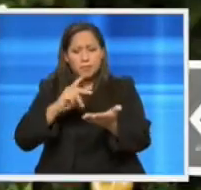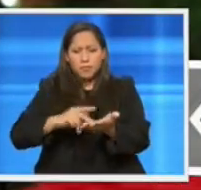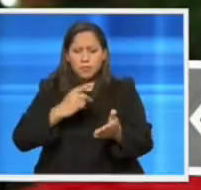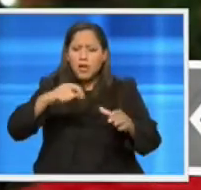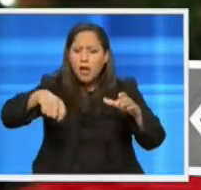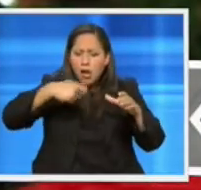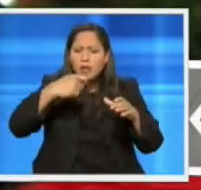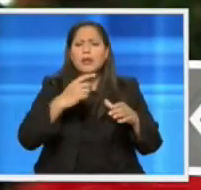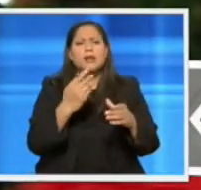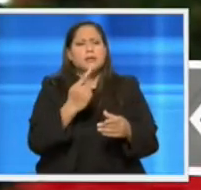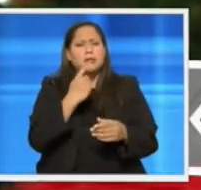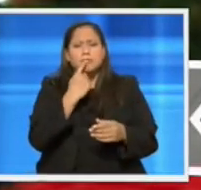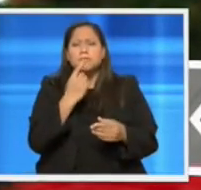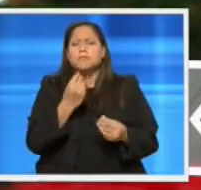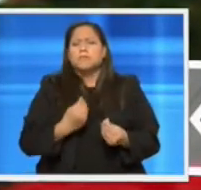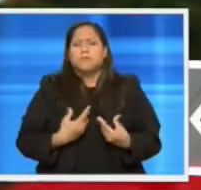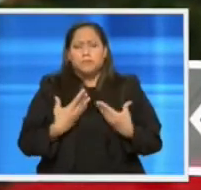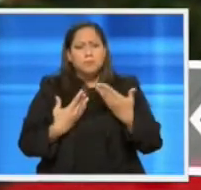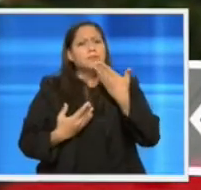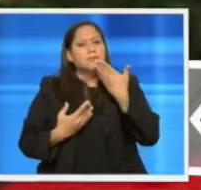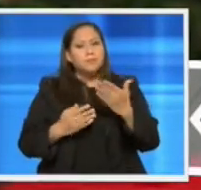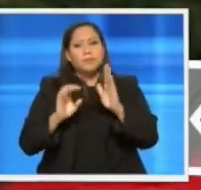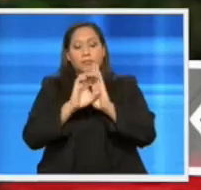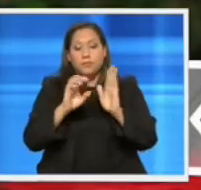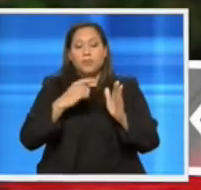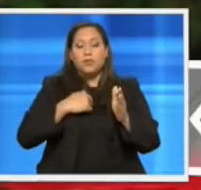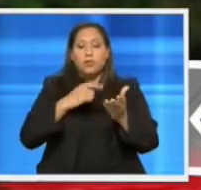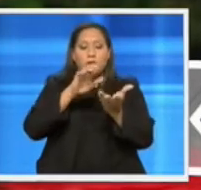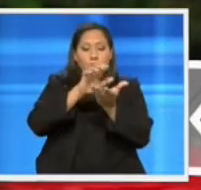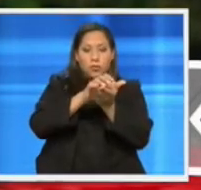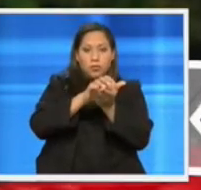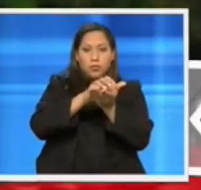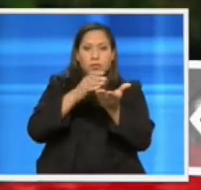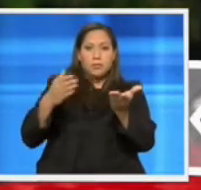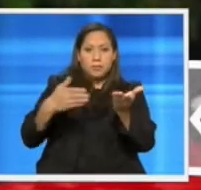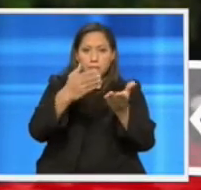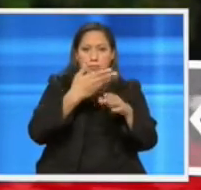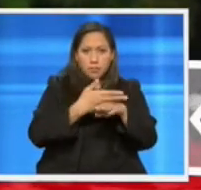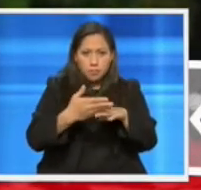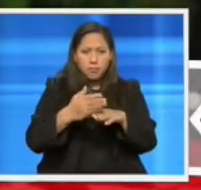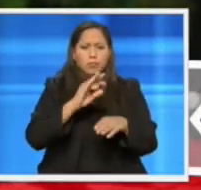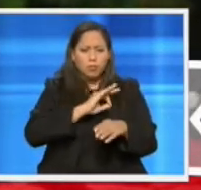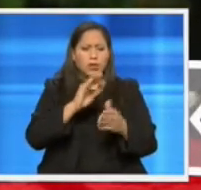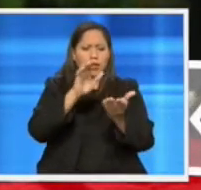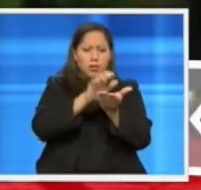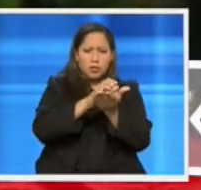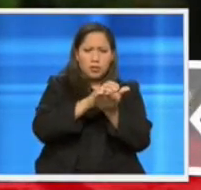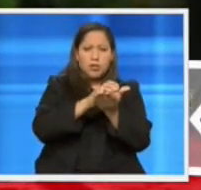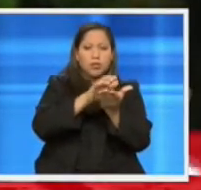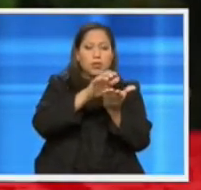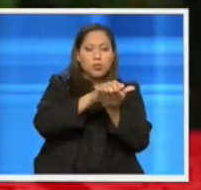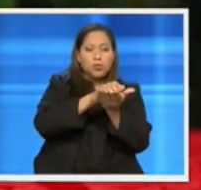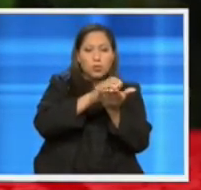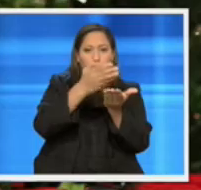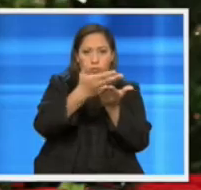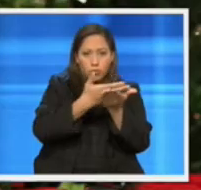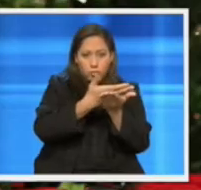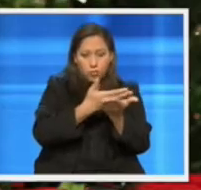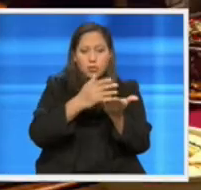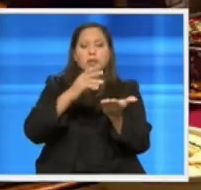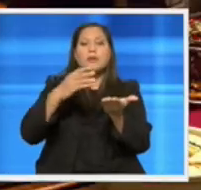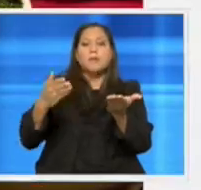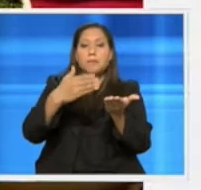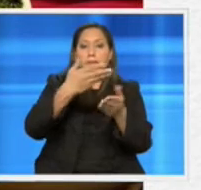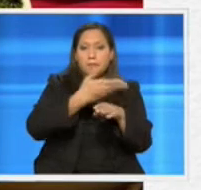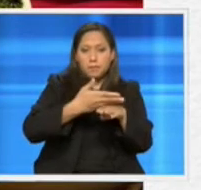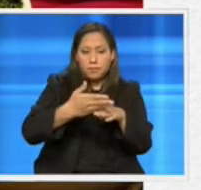también. Lo que tú quieras. Yo, por ejemplo, suelo comer torta de bacalao. ¿Se vale la torta? Claro, porque Ok. la torta es algo balanceado. Pero si te